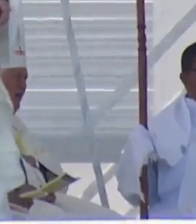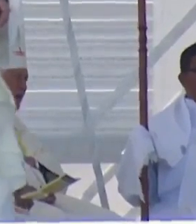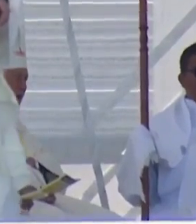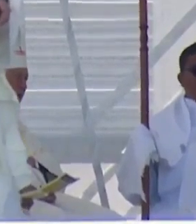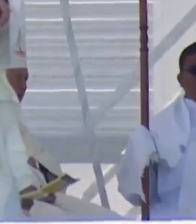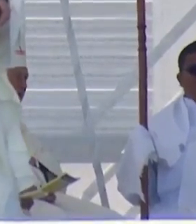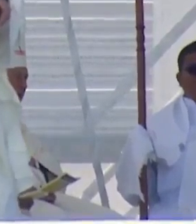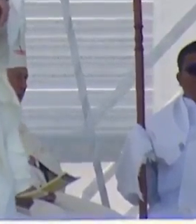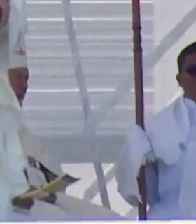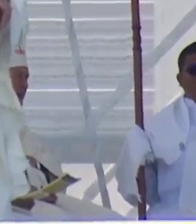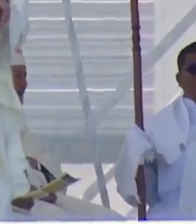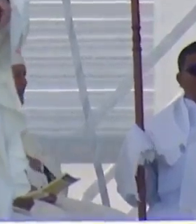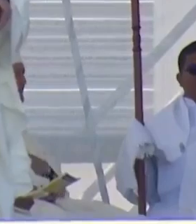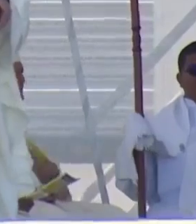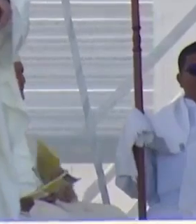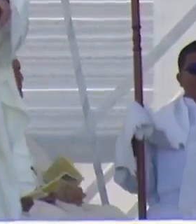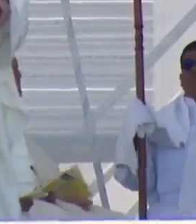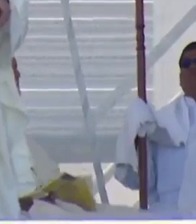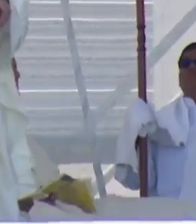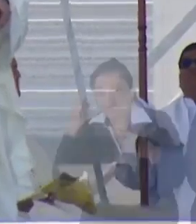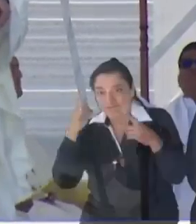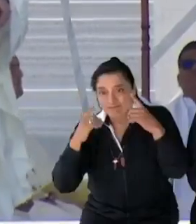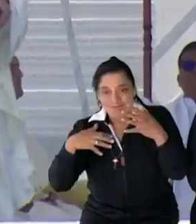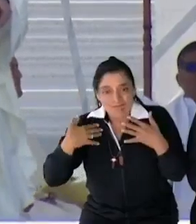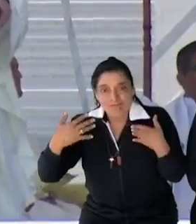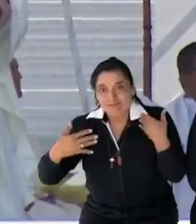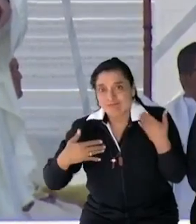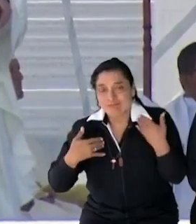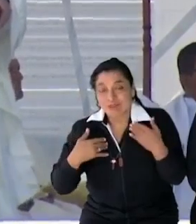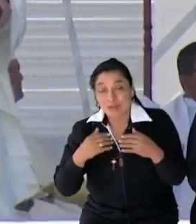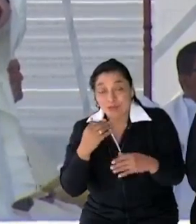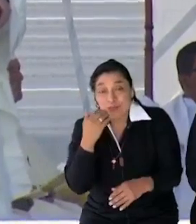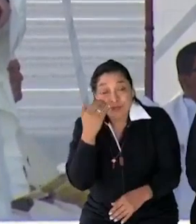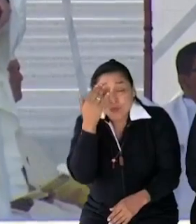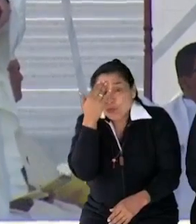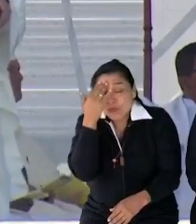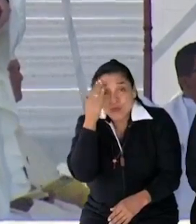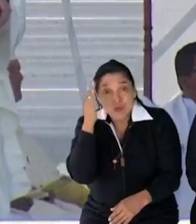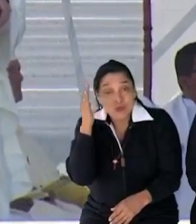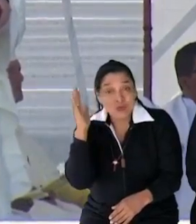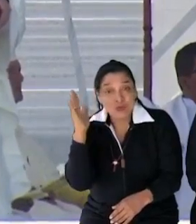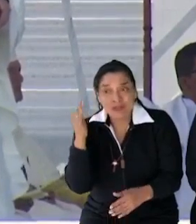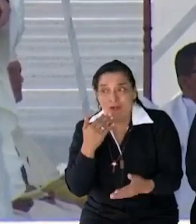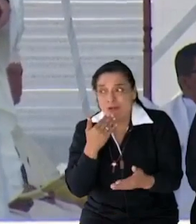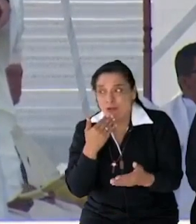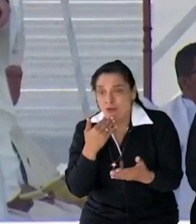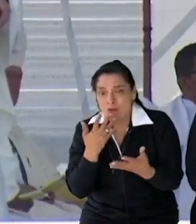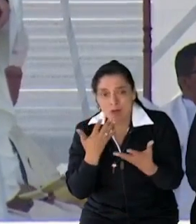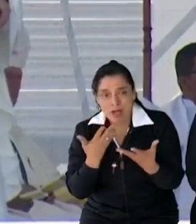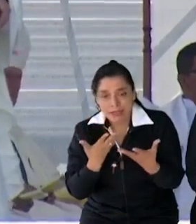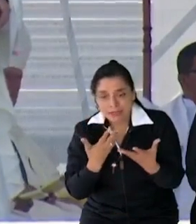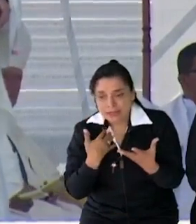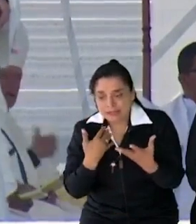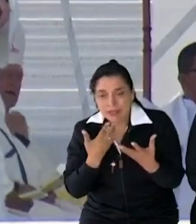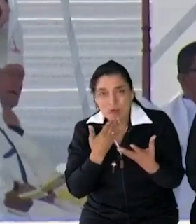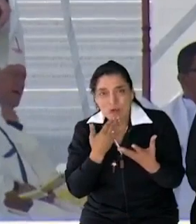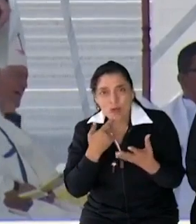Dije emocionado, no sé en lo que nos hemos